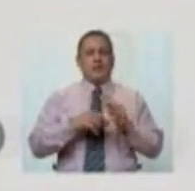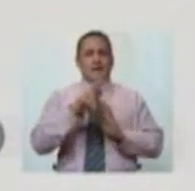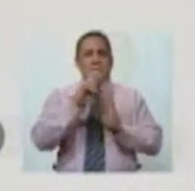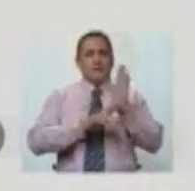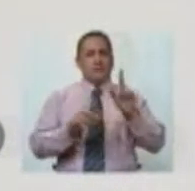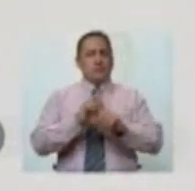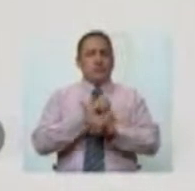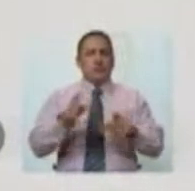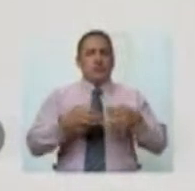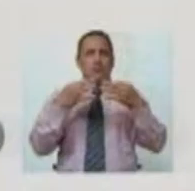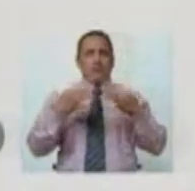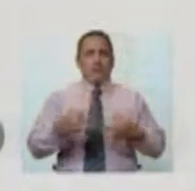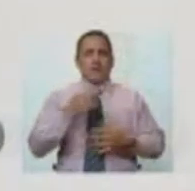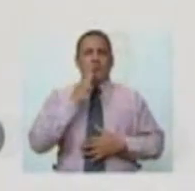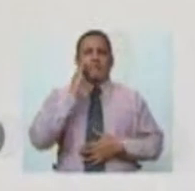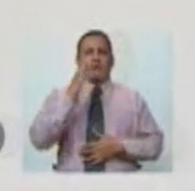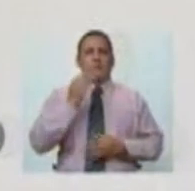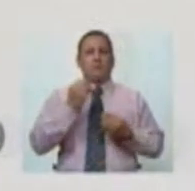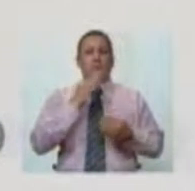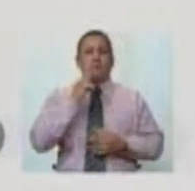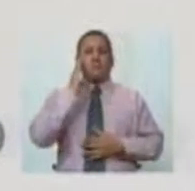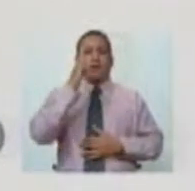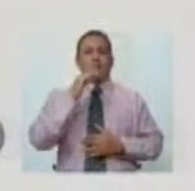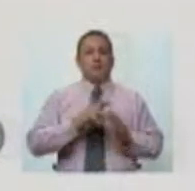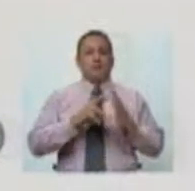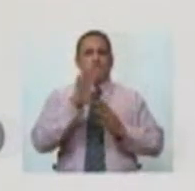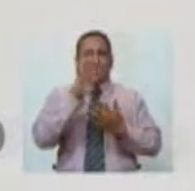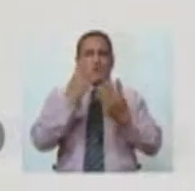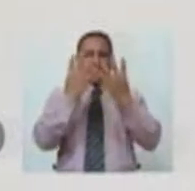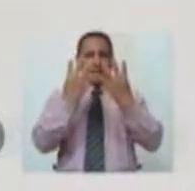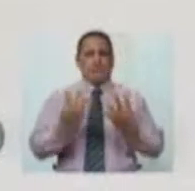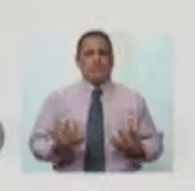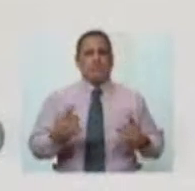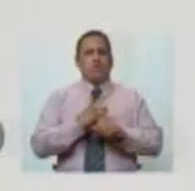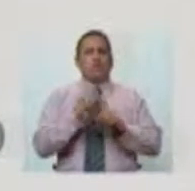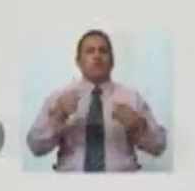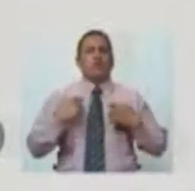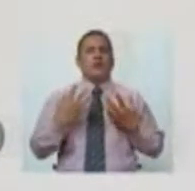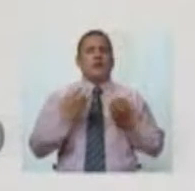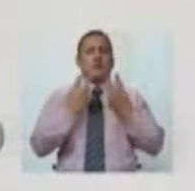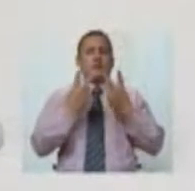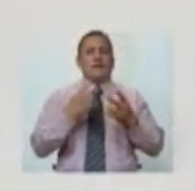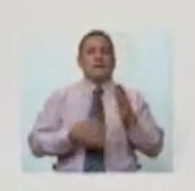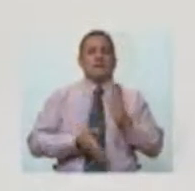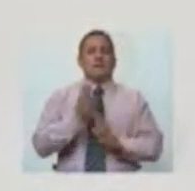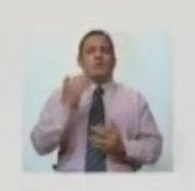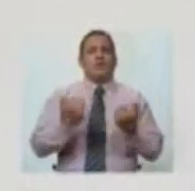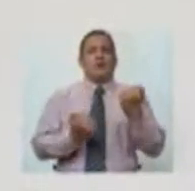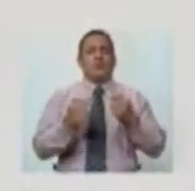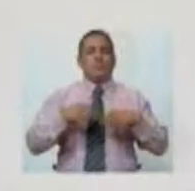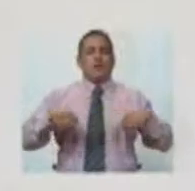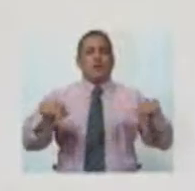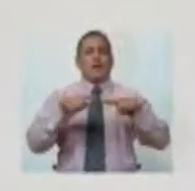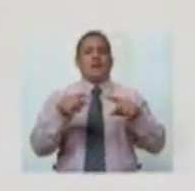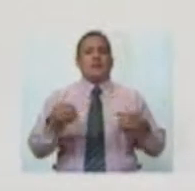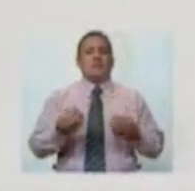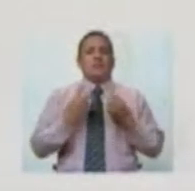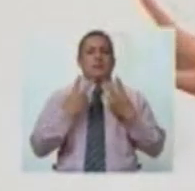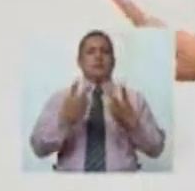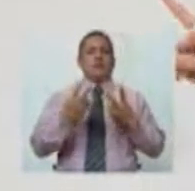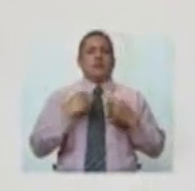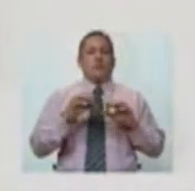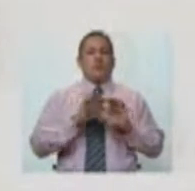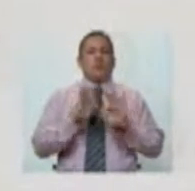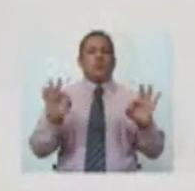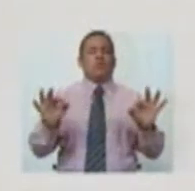no se cumpliría según el tribunal? Si yo instalo una reja porque no me gusta que transiten los carros por acá, pues. Porque como yo